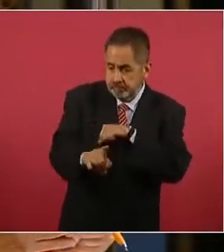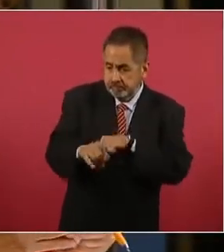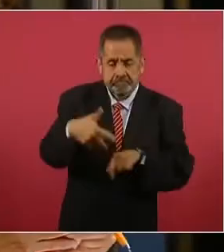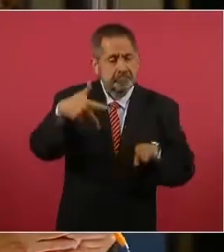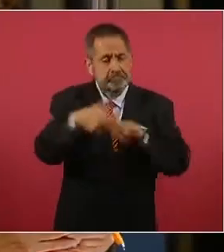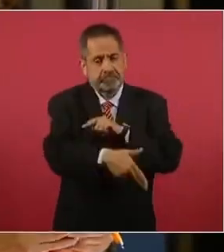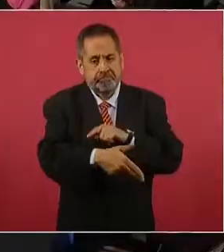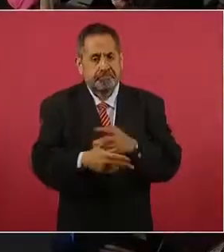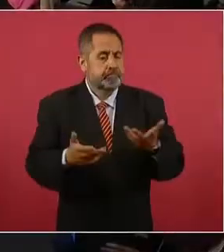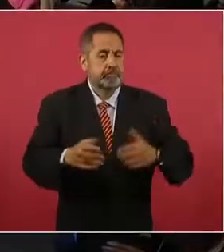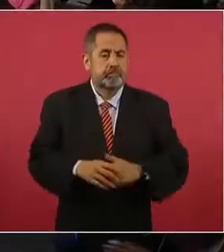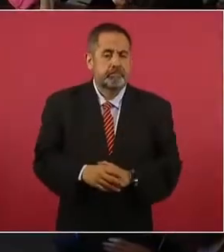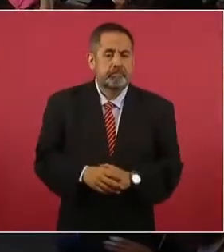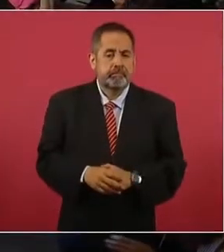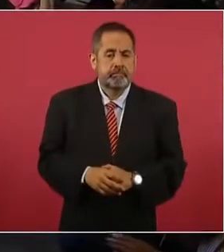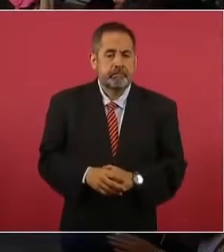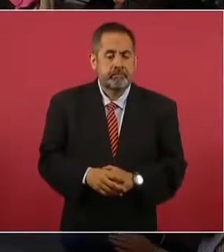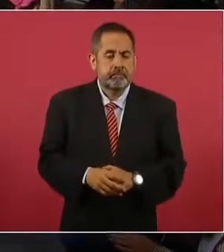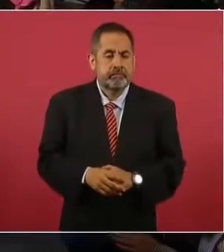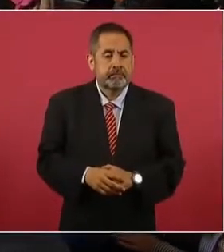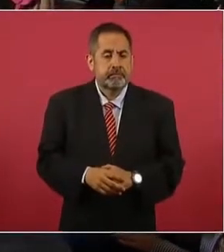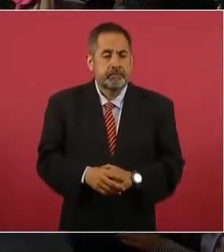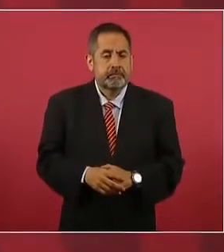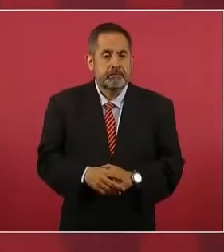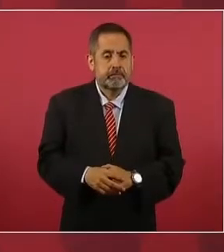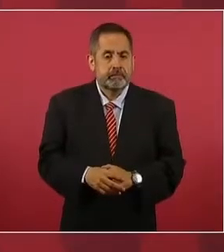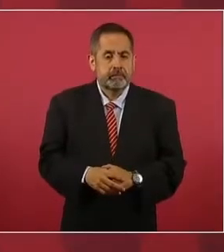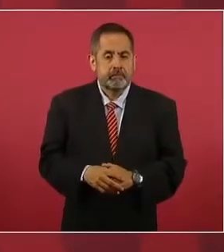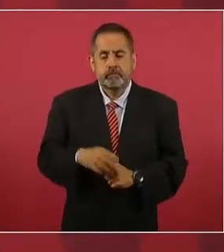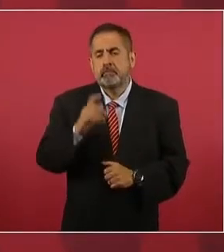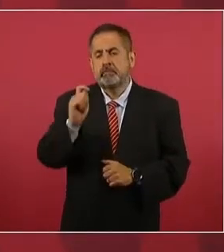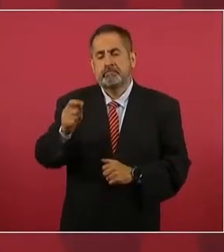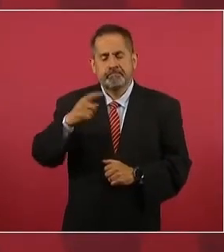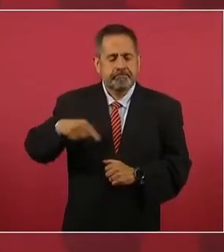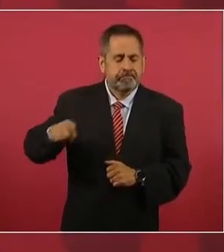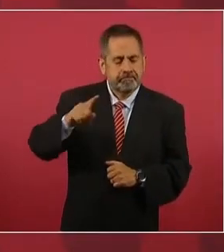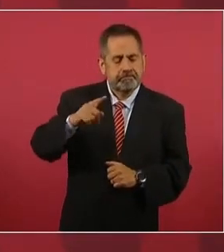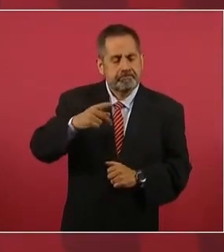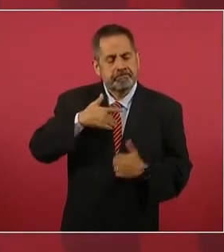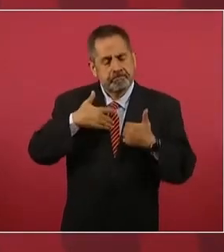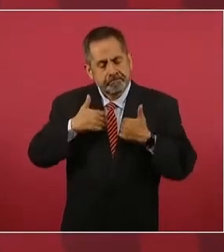el suministro de luz. Es un asunto de convencimiento.